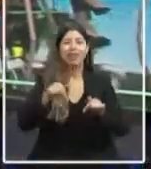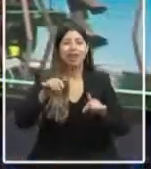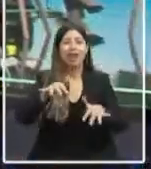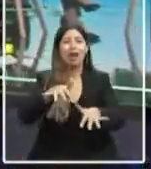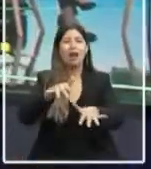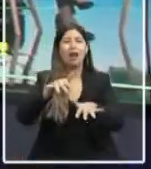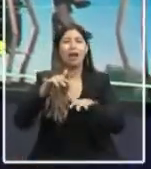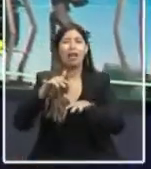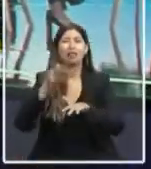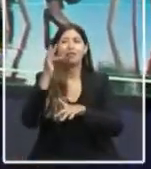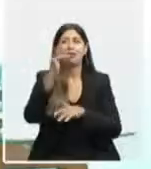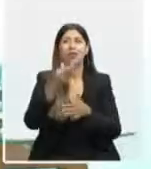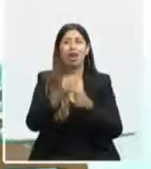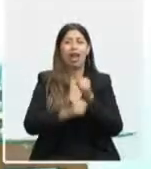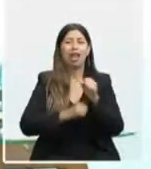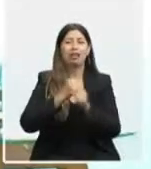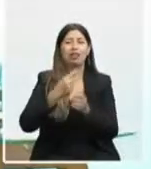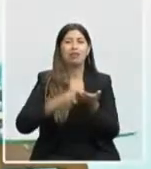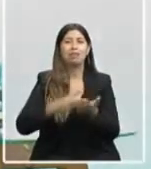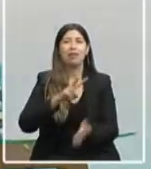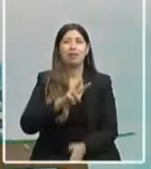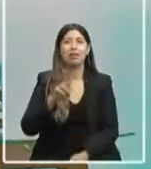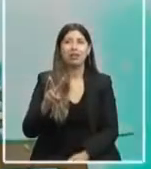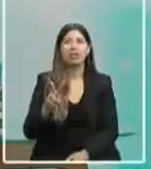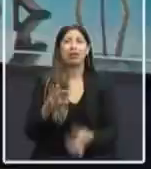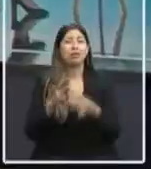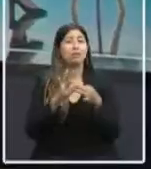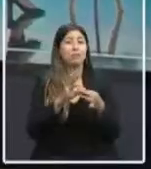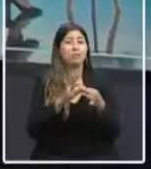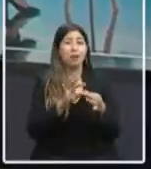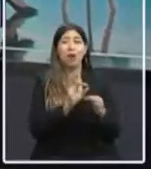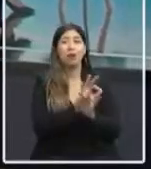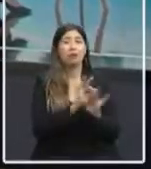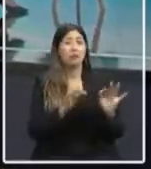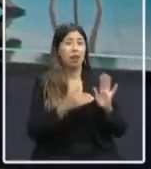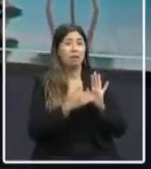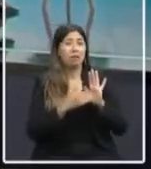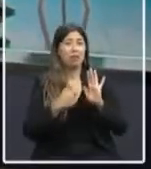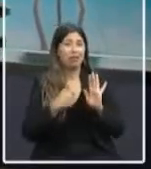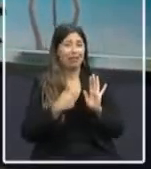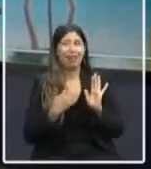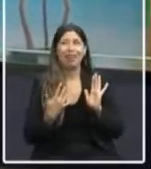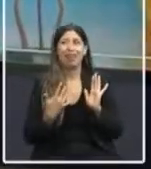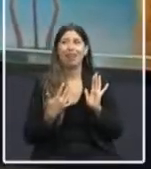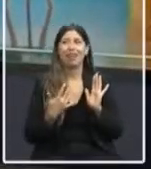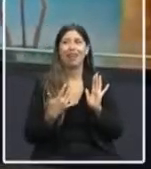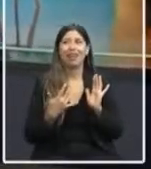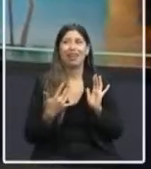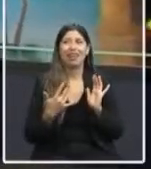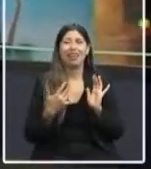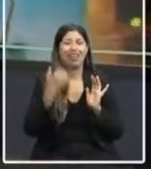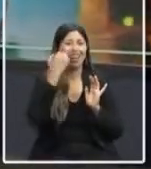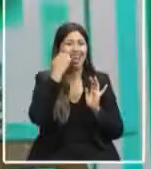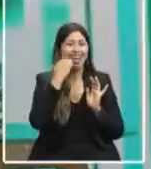Futuro 2022. Muchas gracias, Cristian. No me habían presentado nunca de esa manera. Viene un poco de cerca, hay que decirlo,